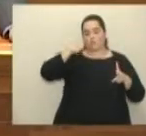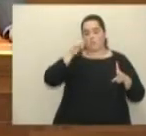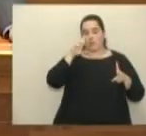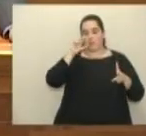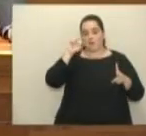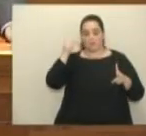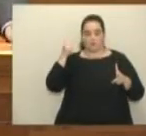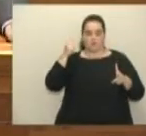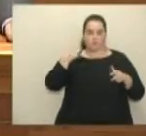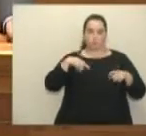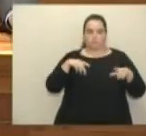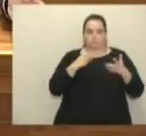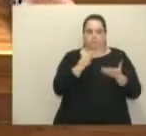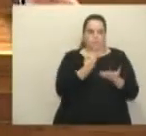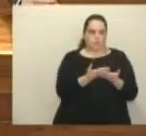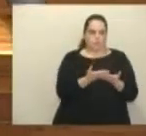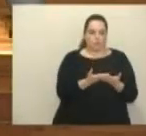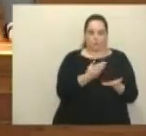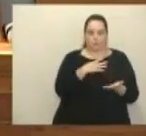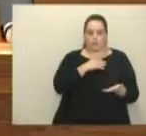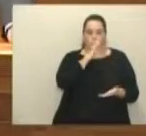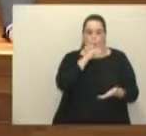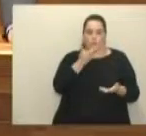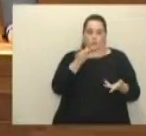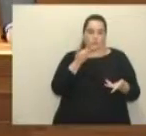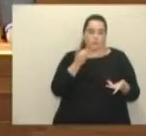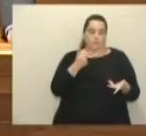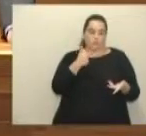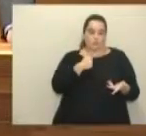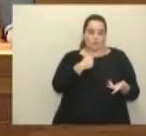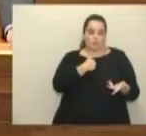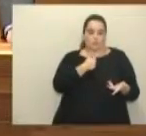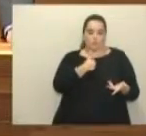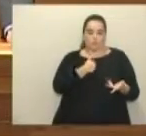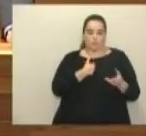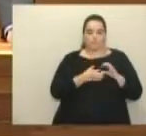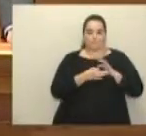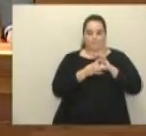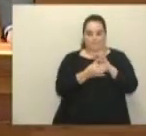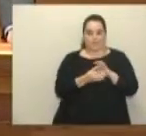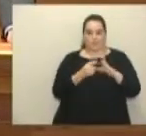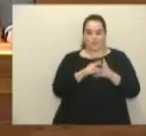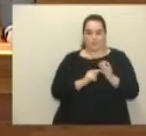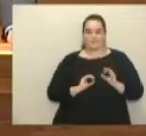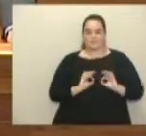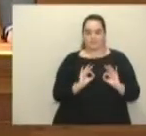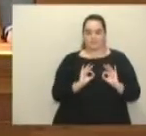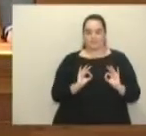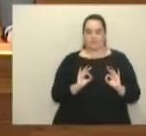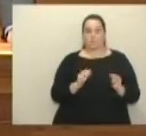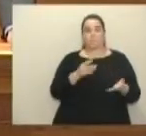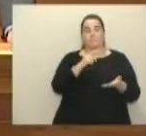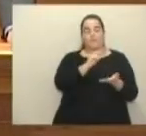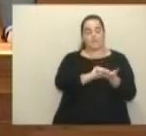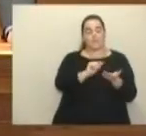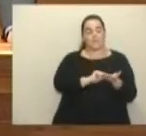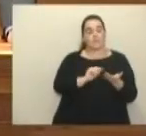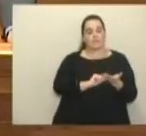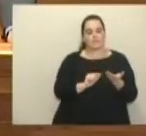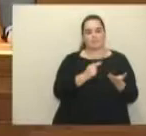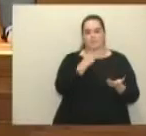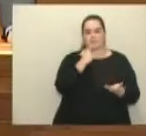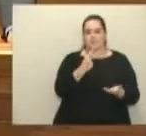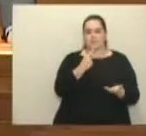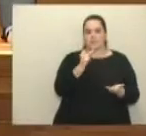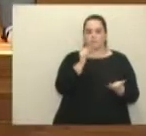razones obvias y que no voy a explicitar, me siento especialmente vinculado. Pues bien, en ese dictamen se establecía de manera expresa